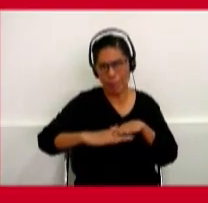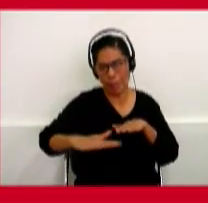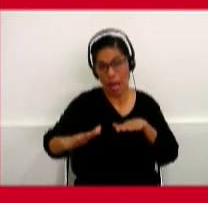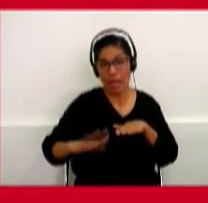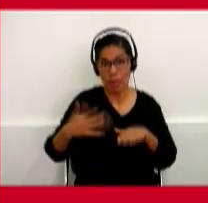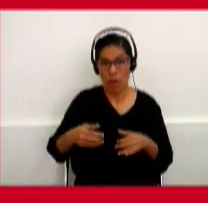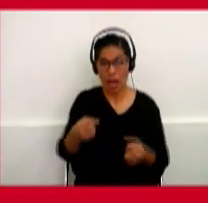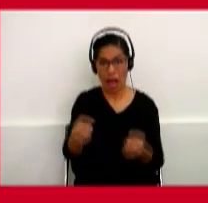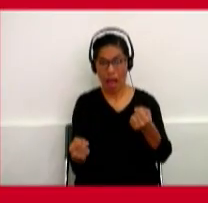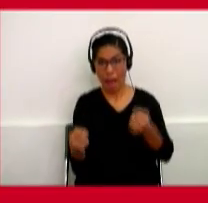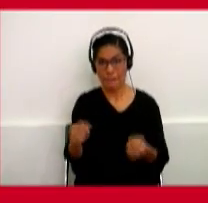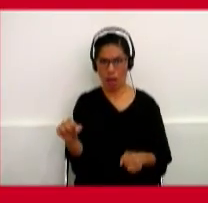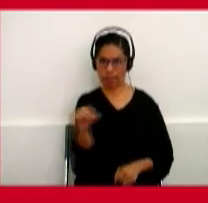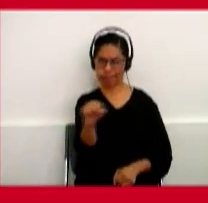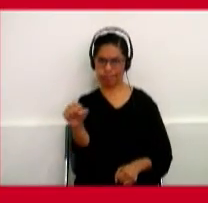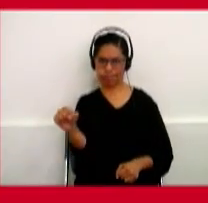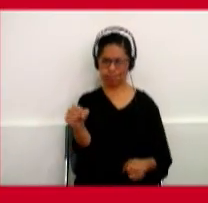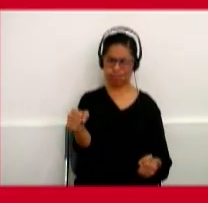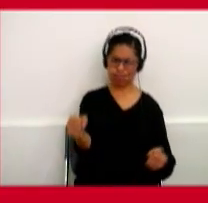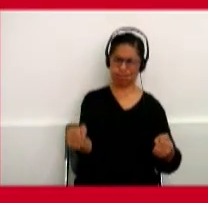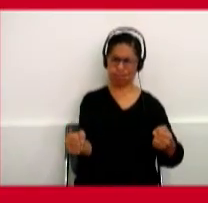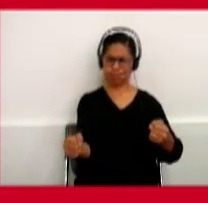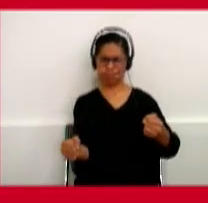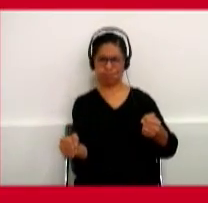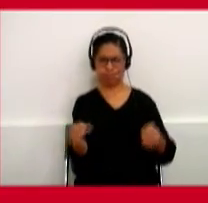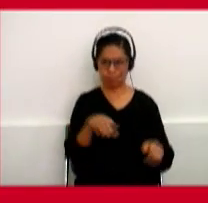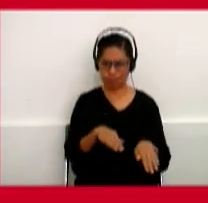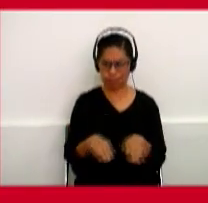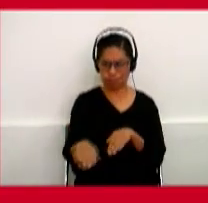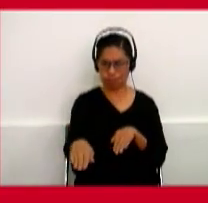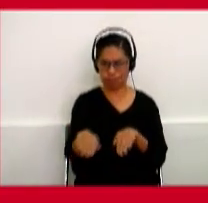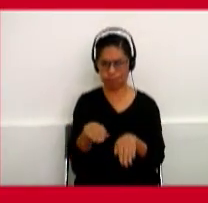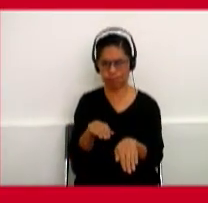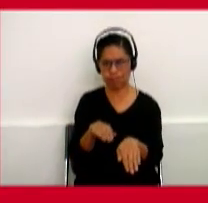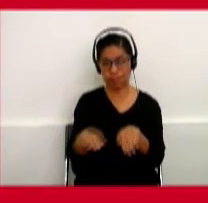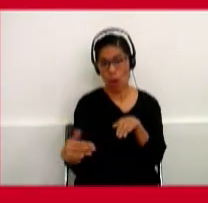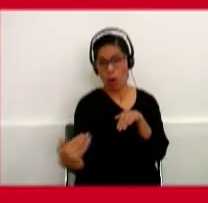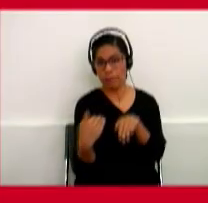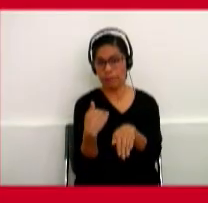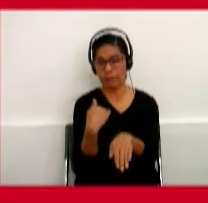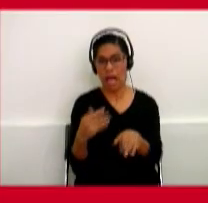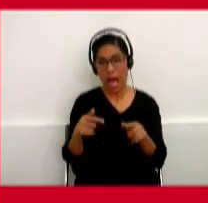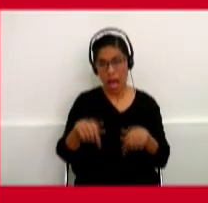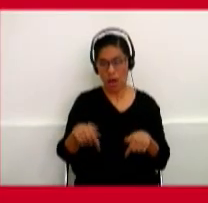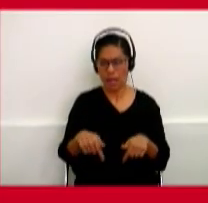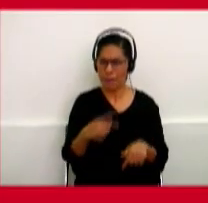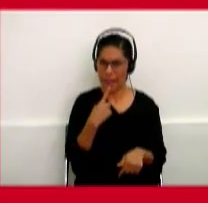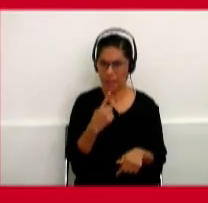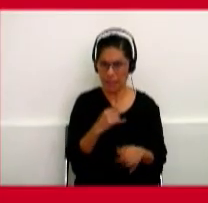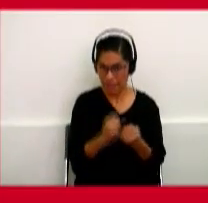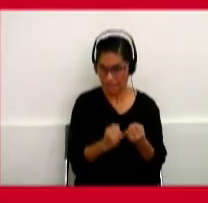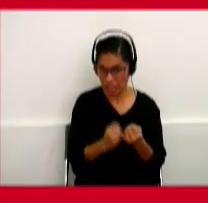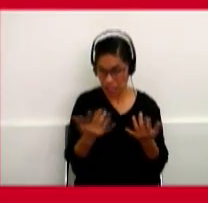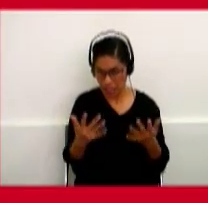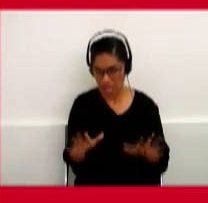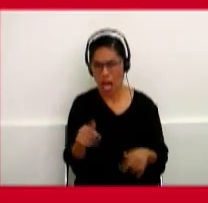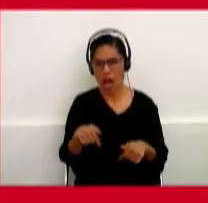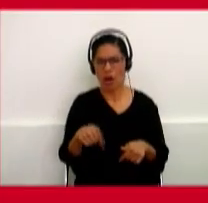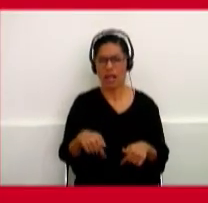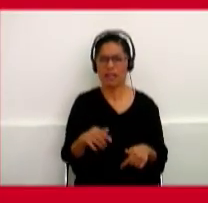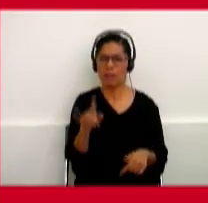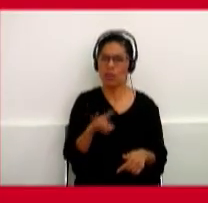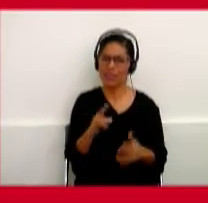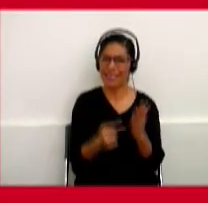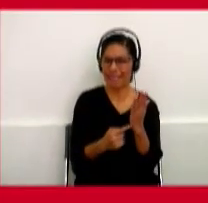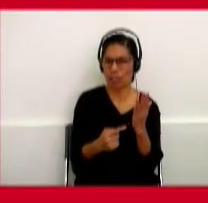sus objetivos de producción. Y entonces, simplemente para cerrar, quiero decir que tenemos que usar la tecnología, que tiene un gran